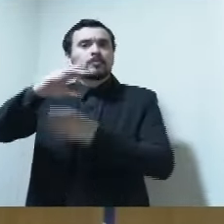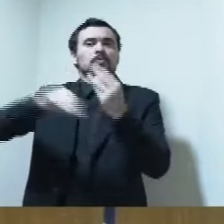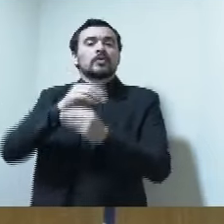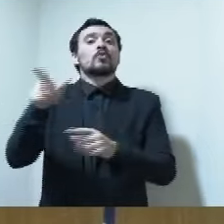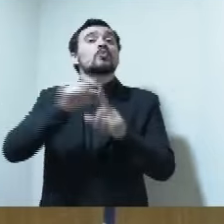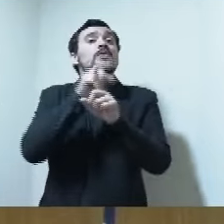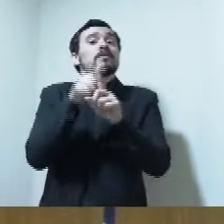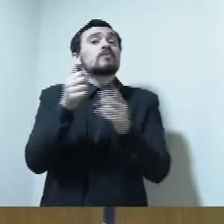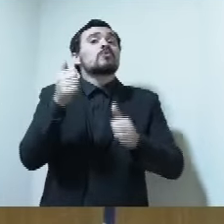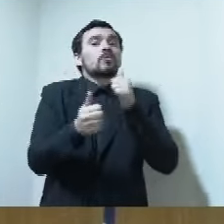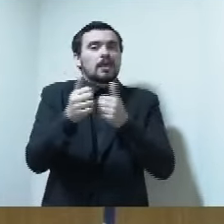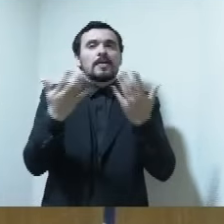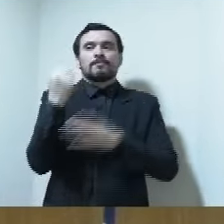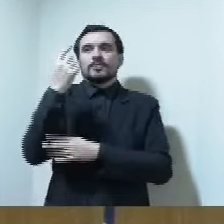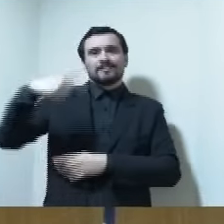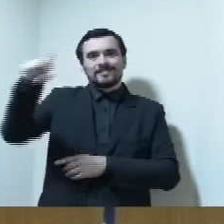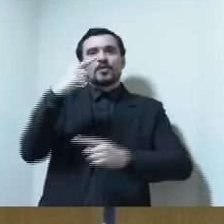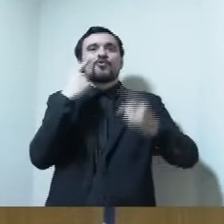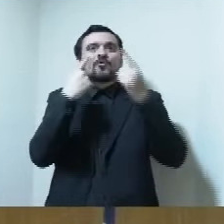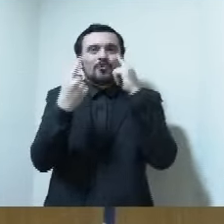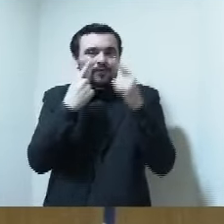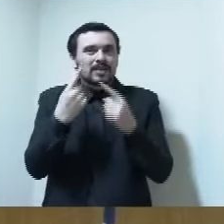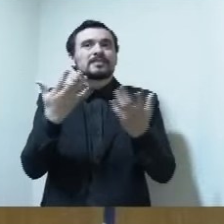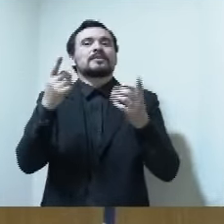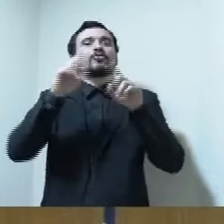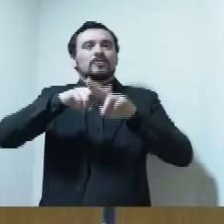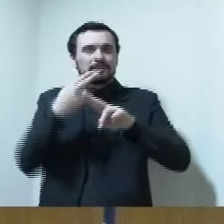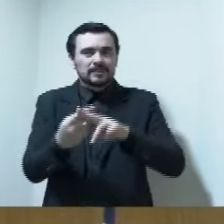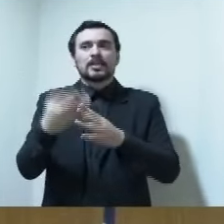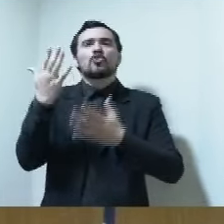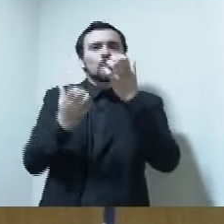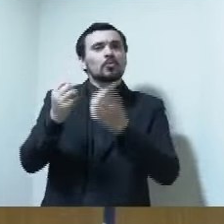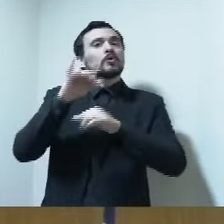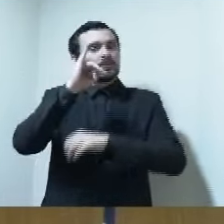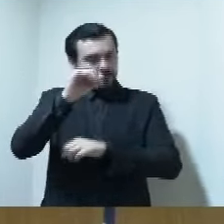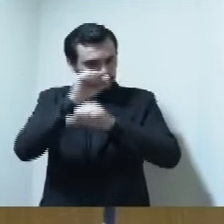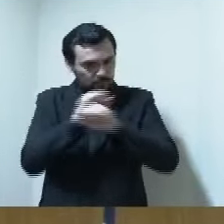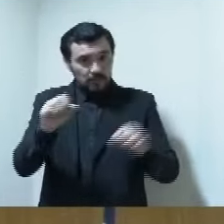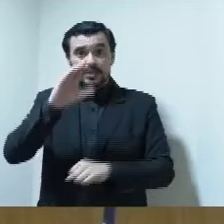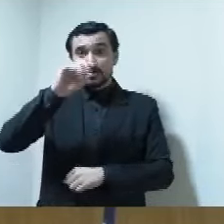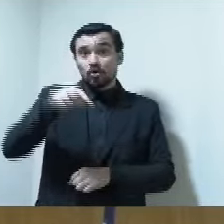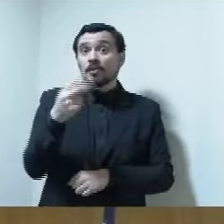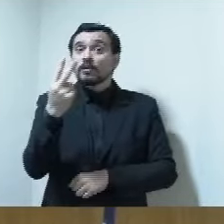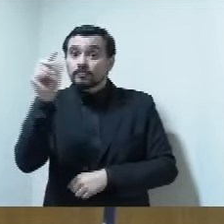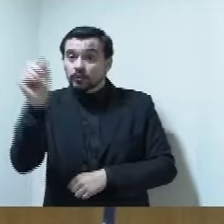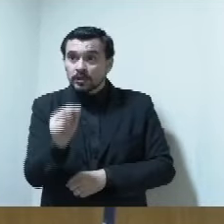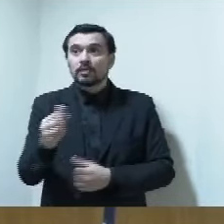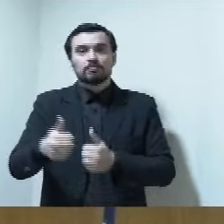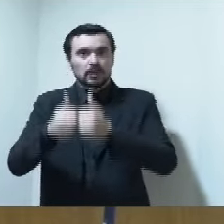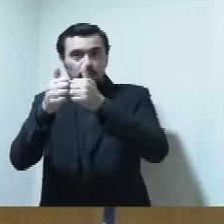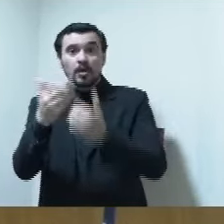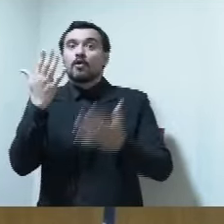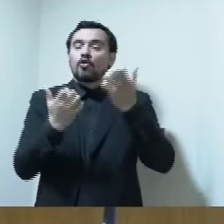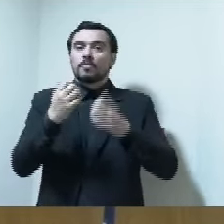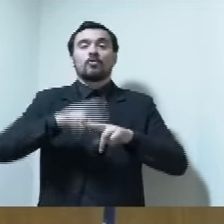de volver a generar confianza en los actores sociales y económicos. De un crecimiento del 0,2%, la economía